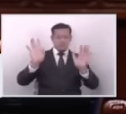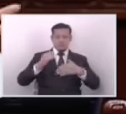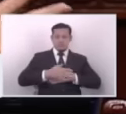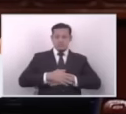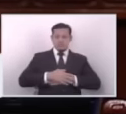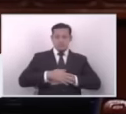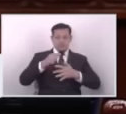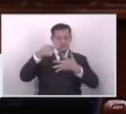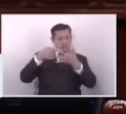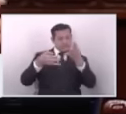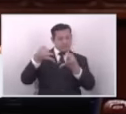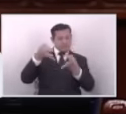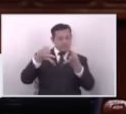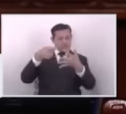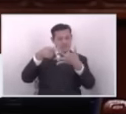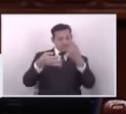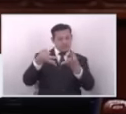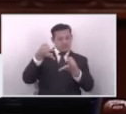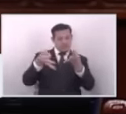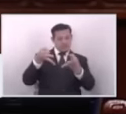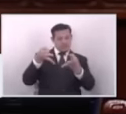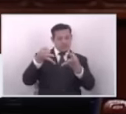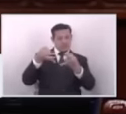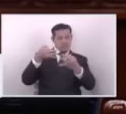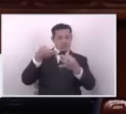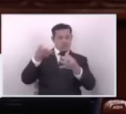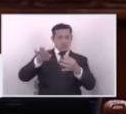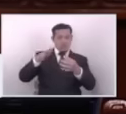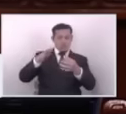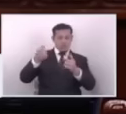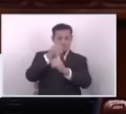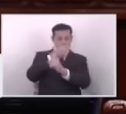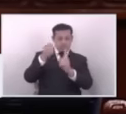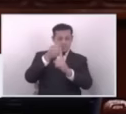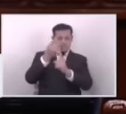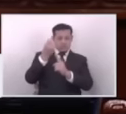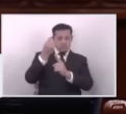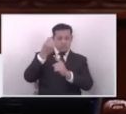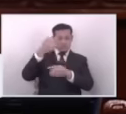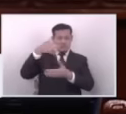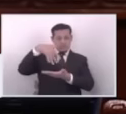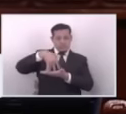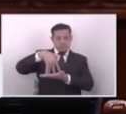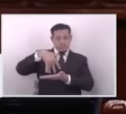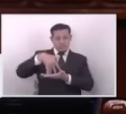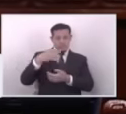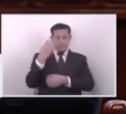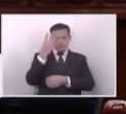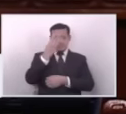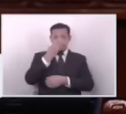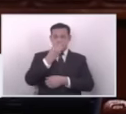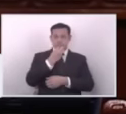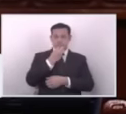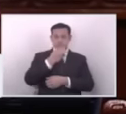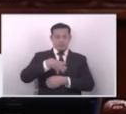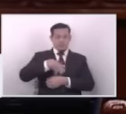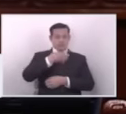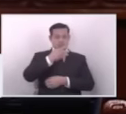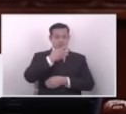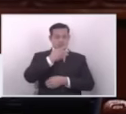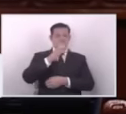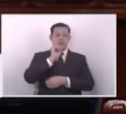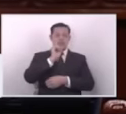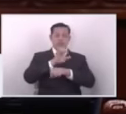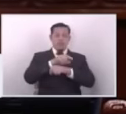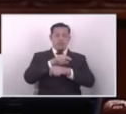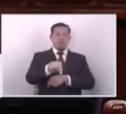Para regular, para legalizar el uso arbitrario de los fondos públicos. Miren qué bonito. Y todavía se enoja que les digan puyabotones.